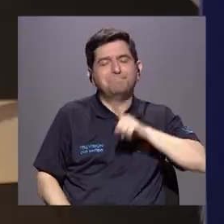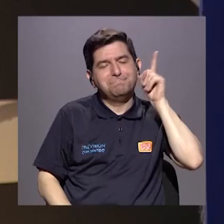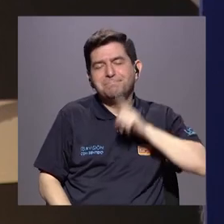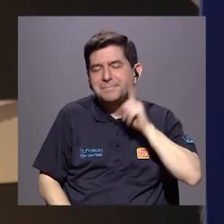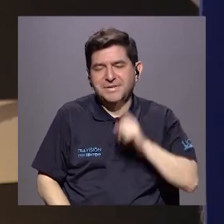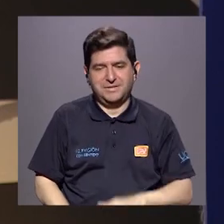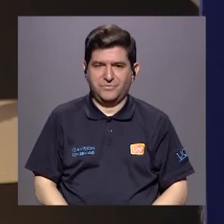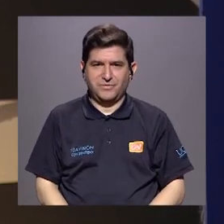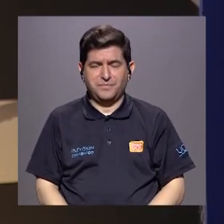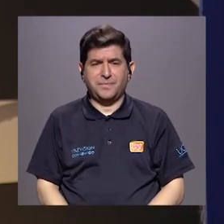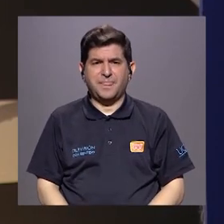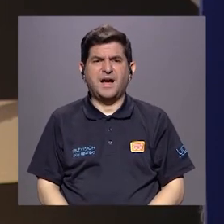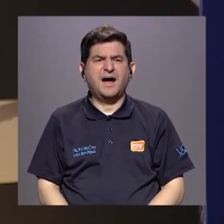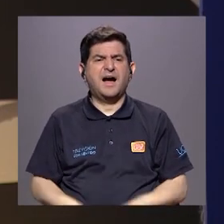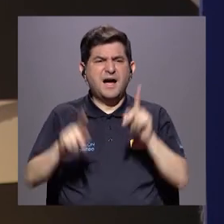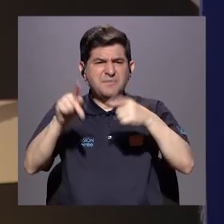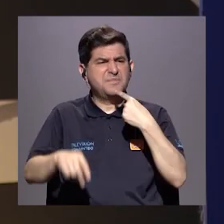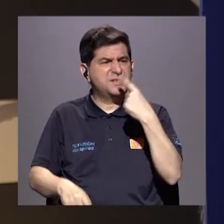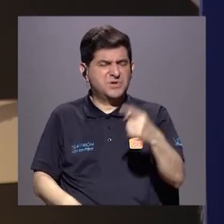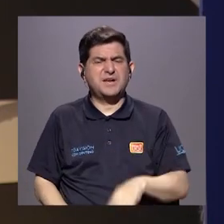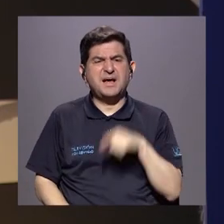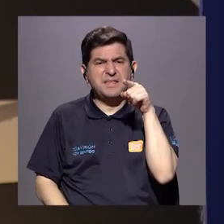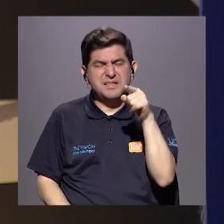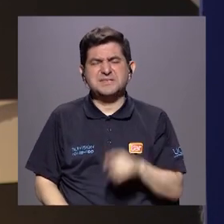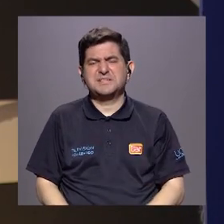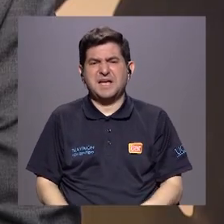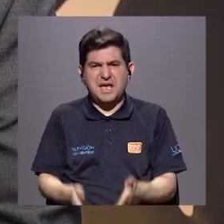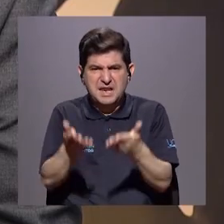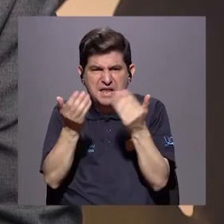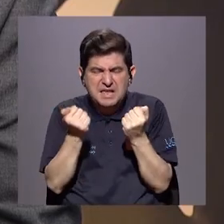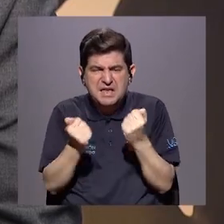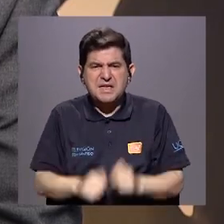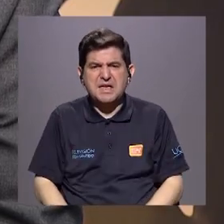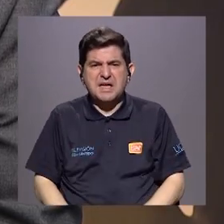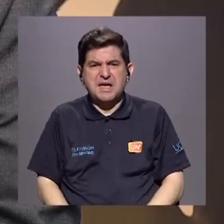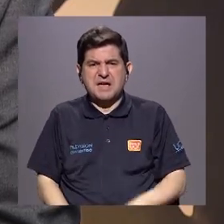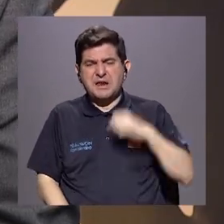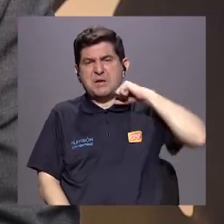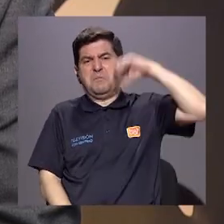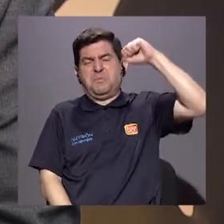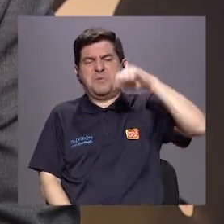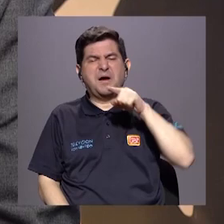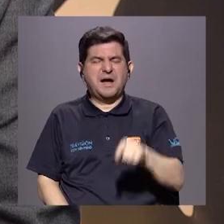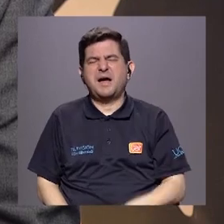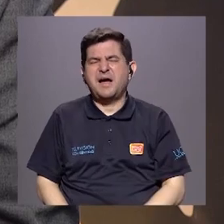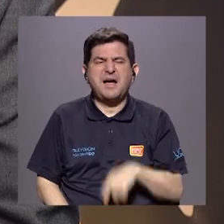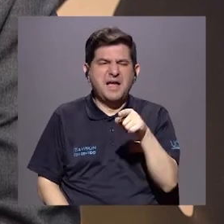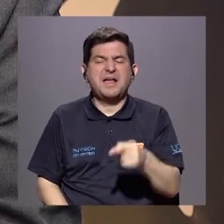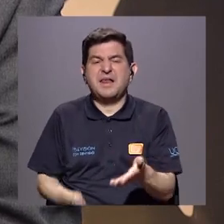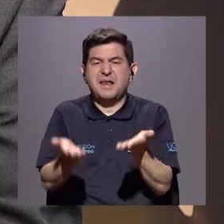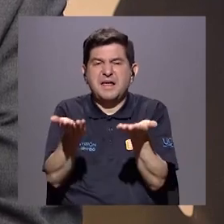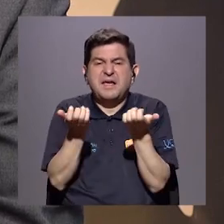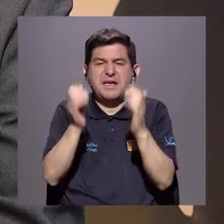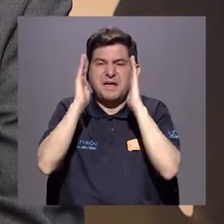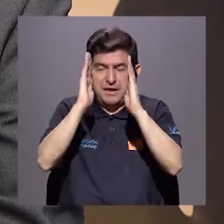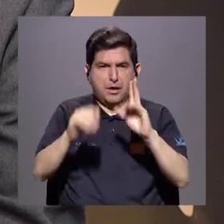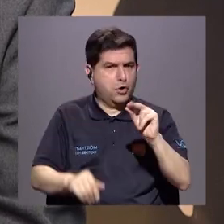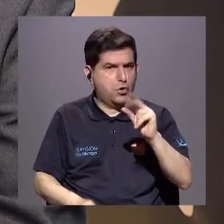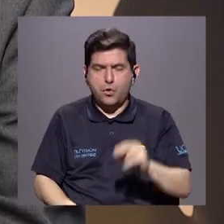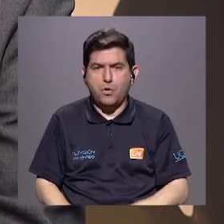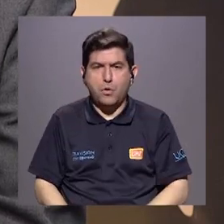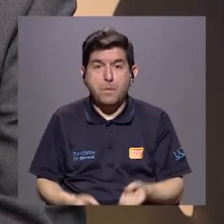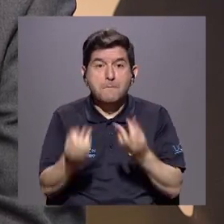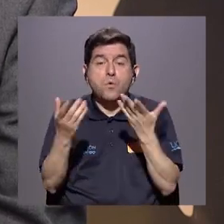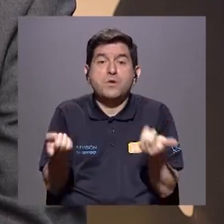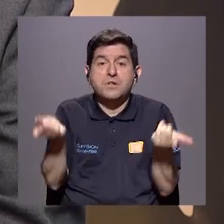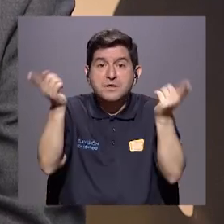pero la gente dice no mira a alguien que dice que a matar en relevancia llamar la atención eso no es cierto en realidad hay muchísimos casos de